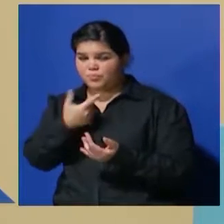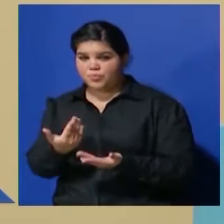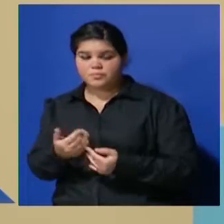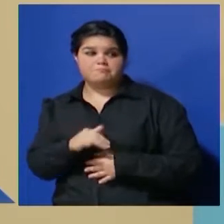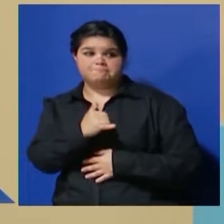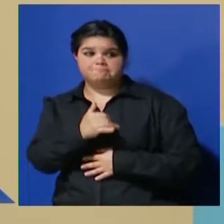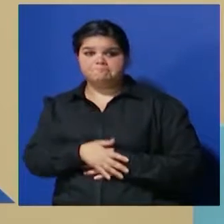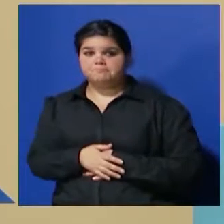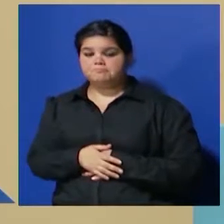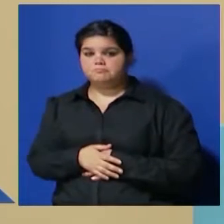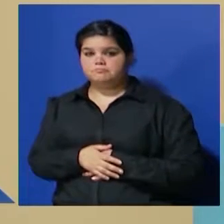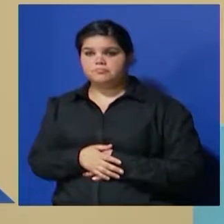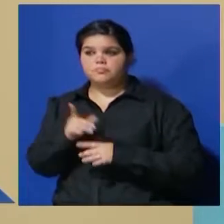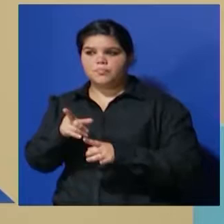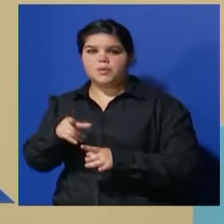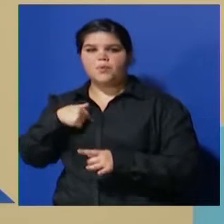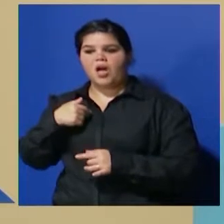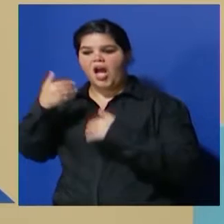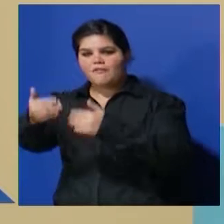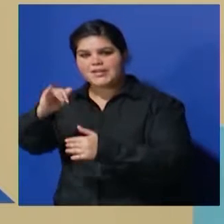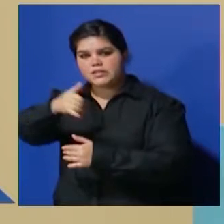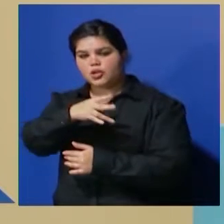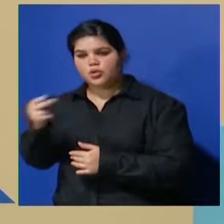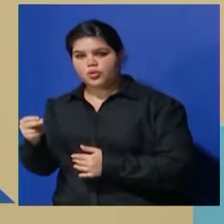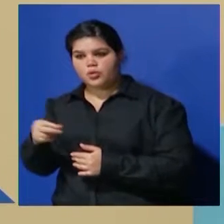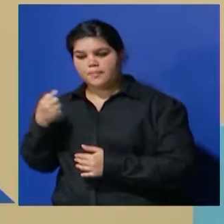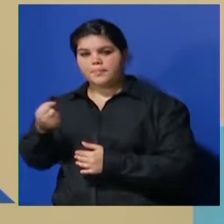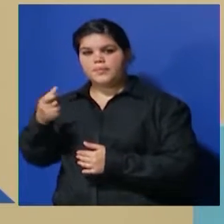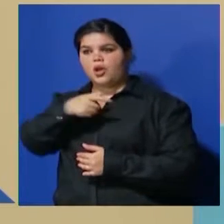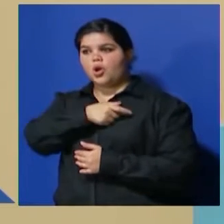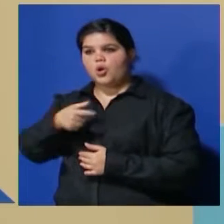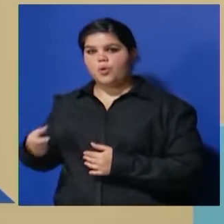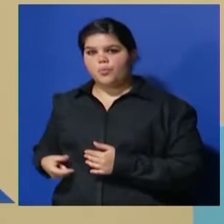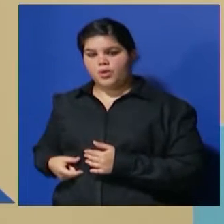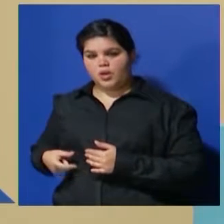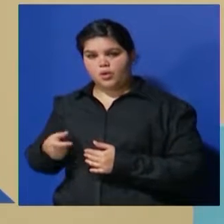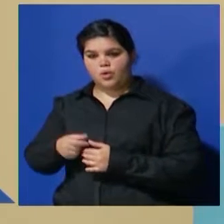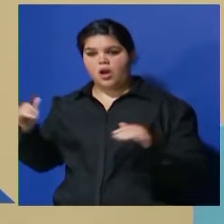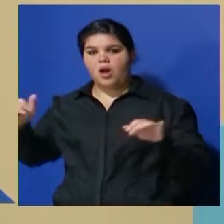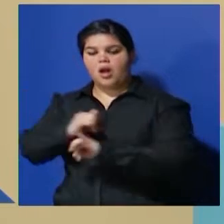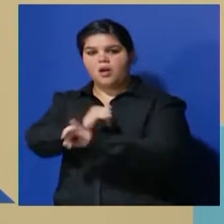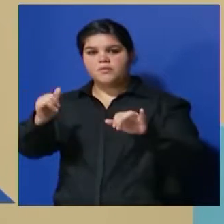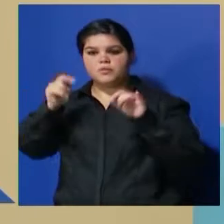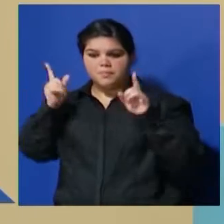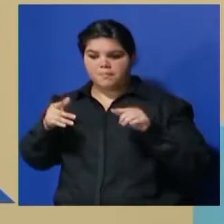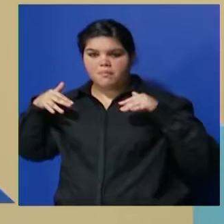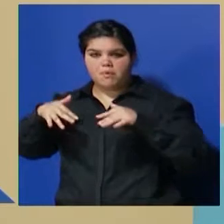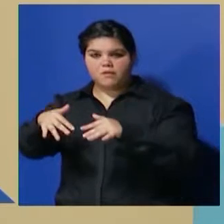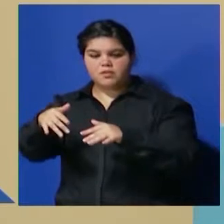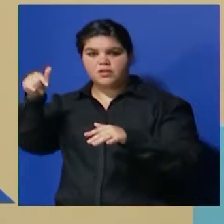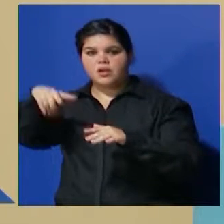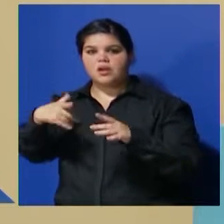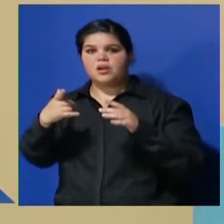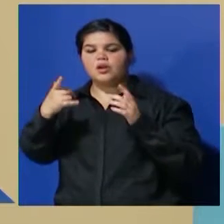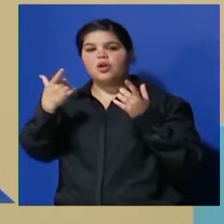respecto de esto que me decías de los avances o no? Sí. El gobierno anunció, tras una de las manifestaciones, la constitución de